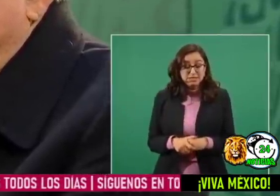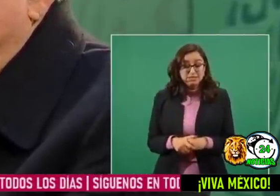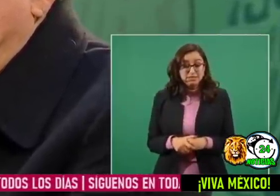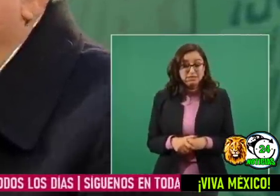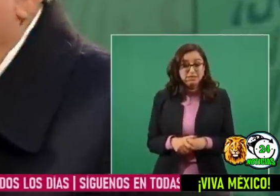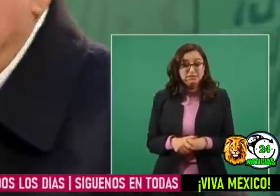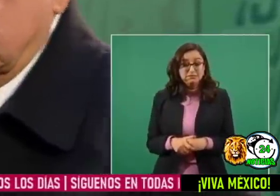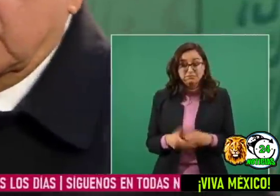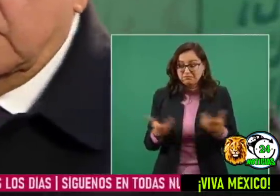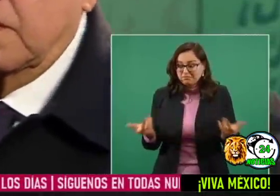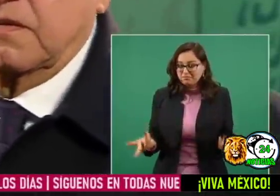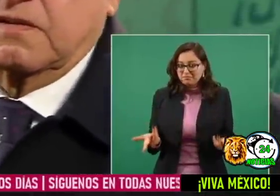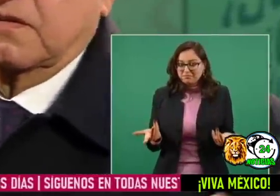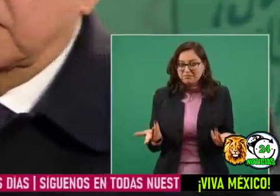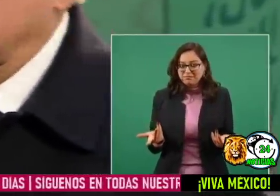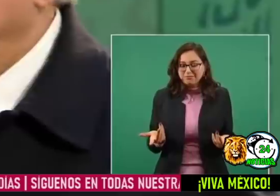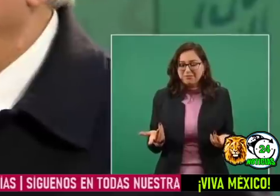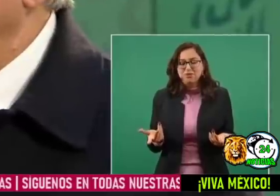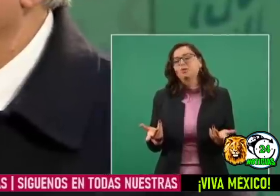sin